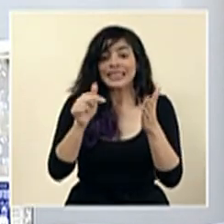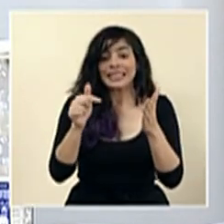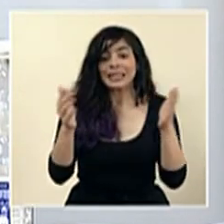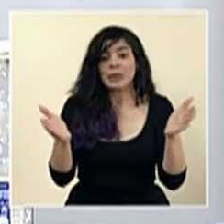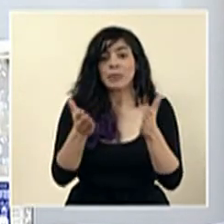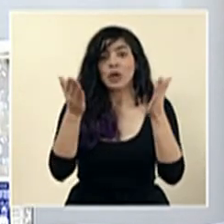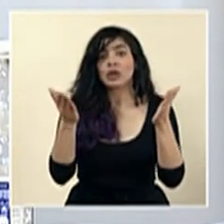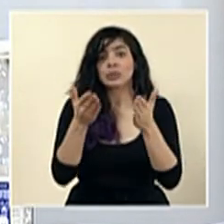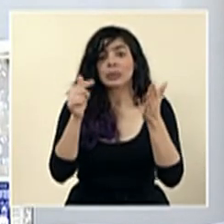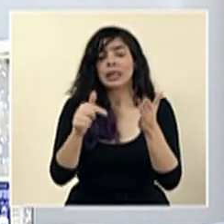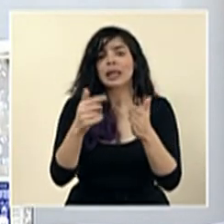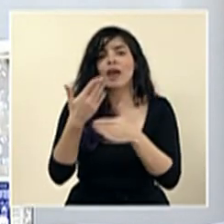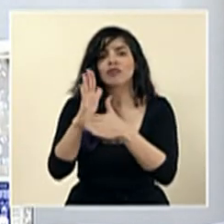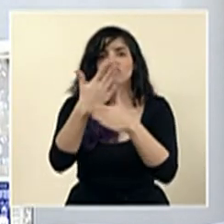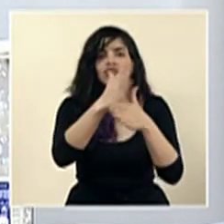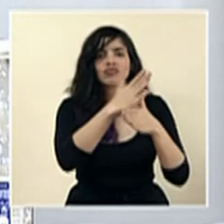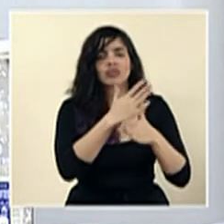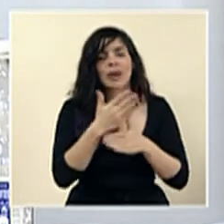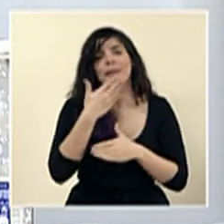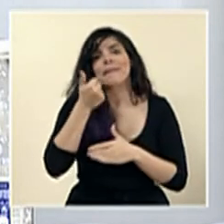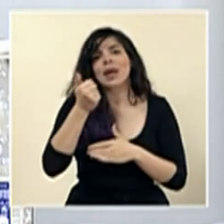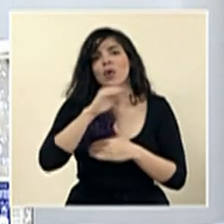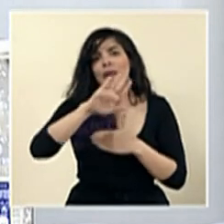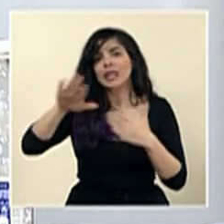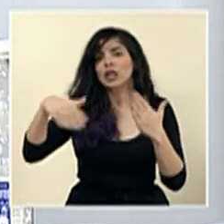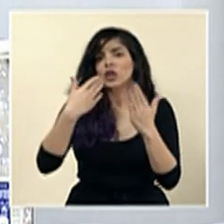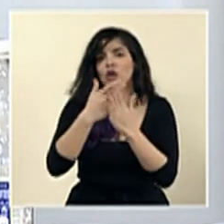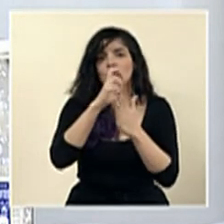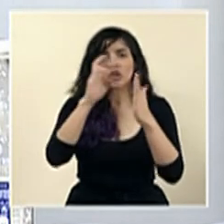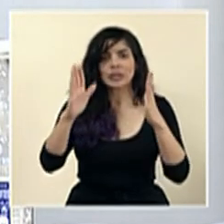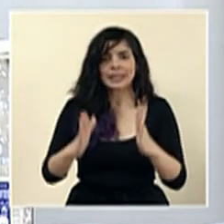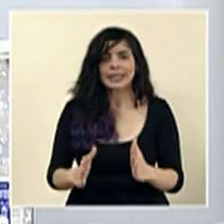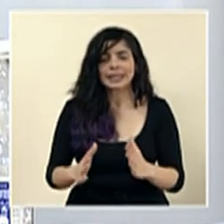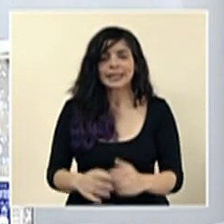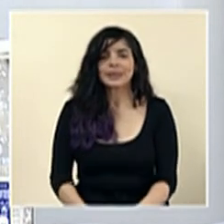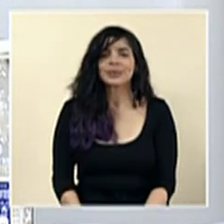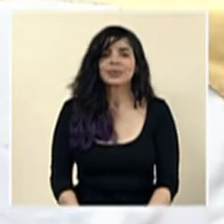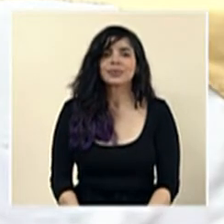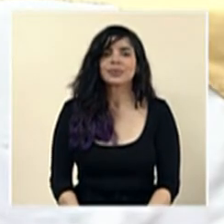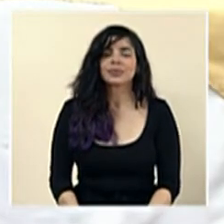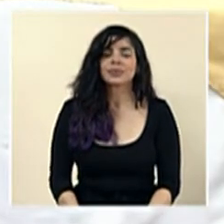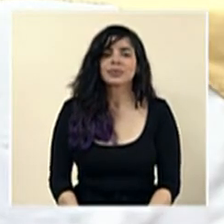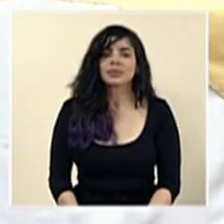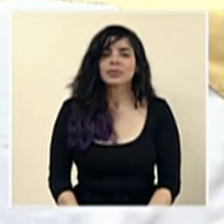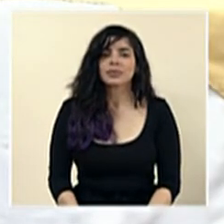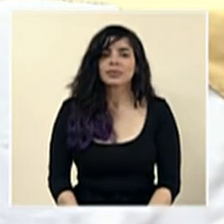prosperidad sea mejor compartida entre todos y las costarricenses.